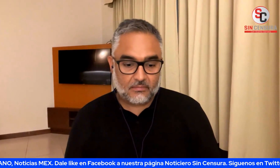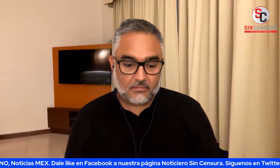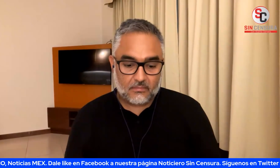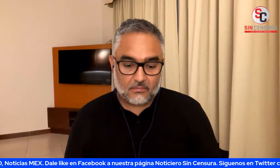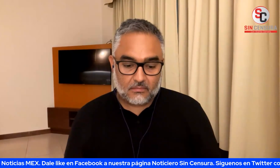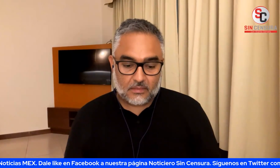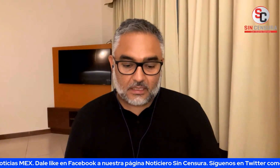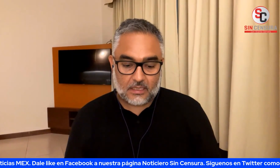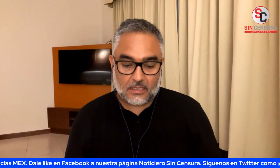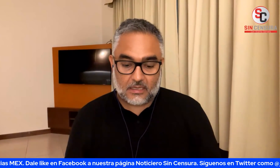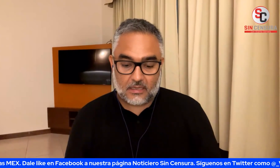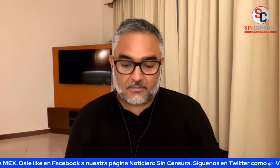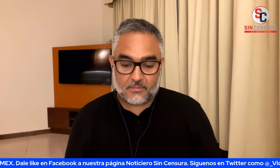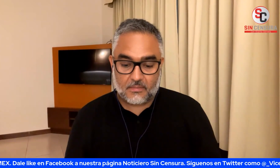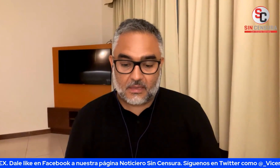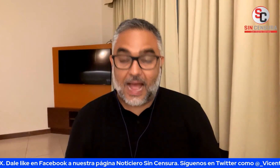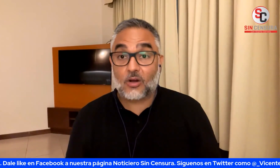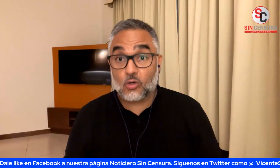perseguida,